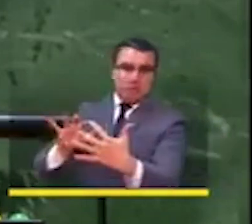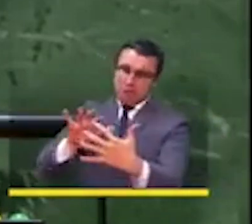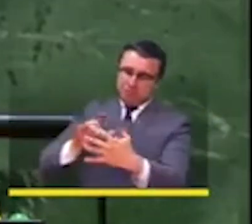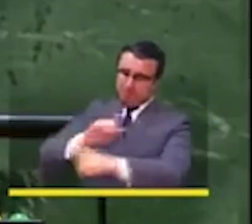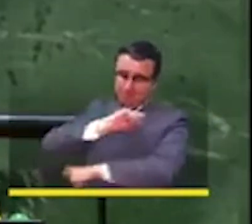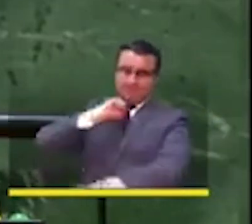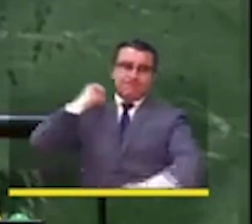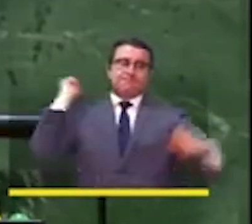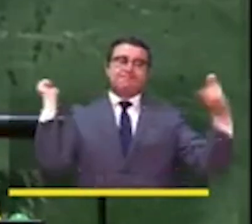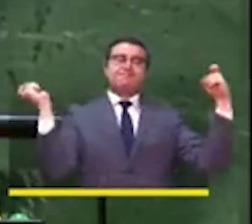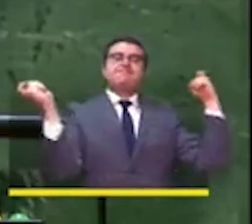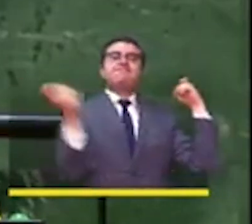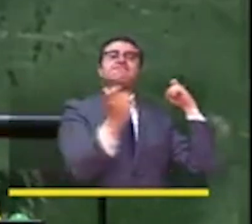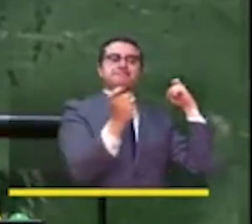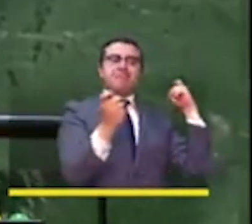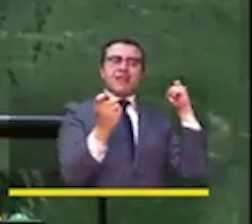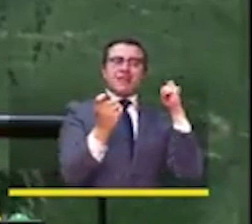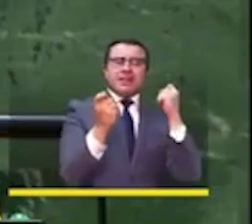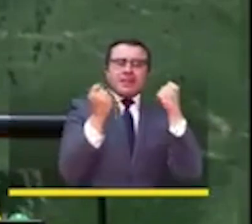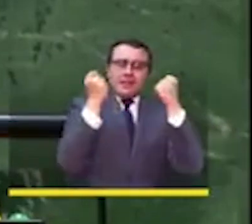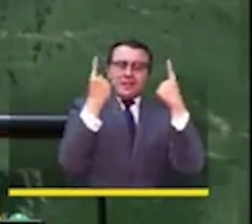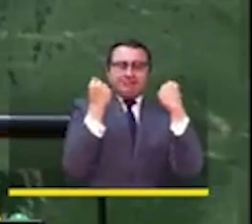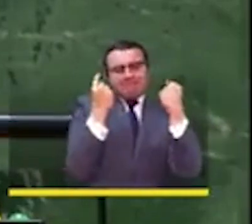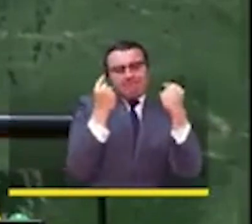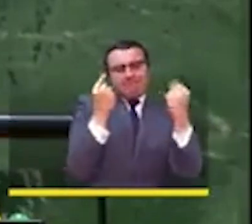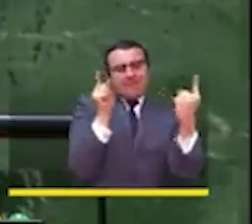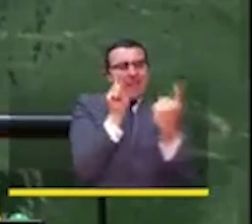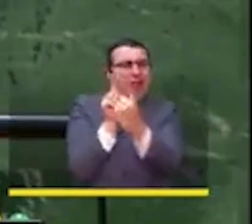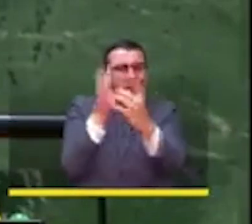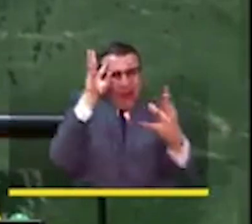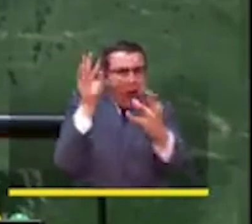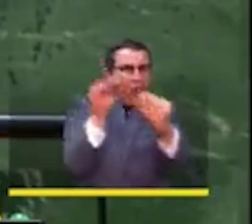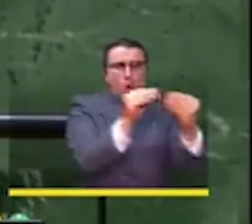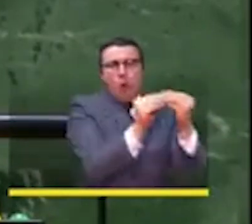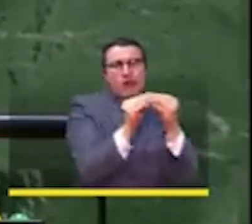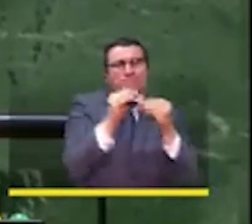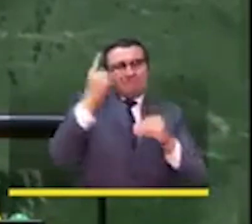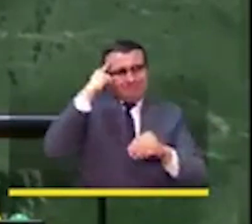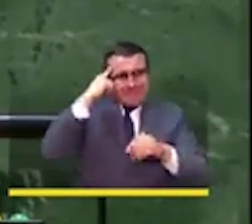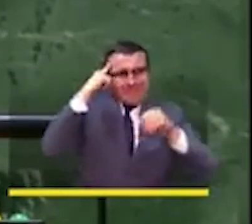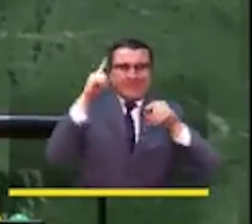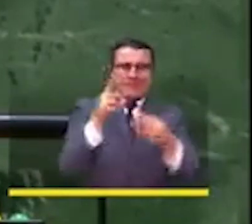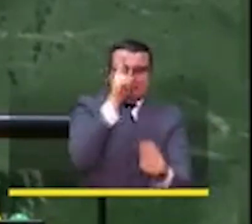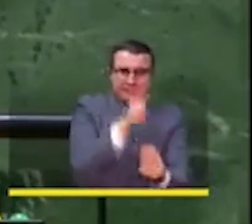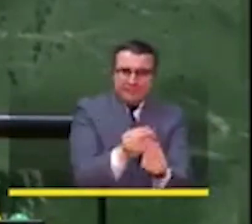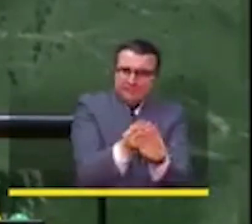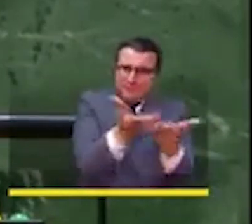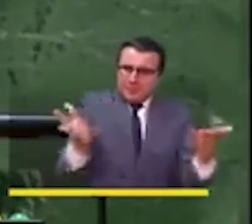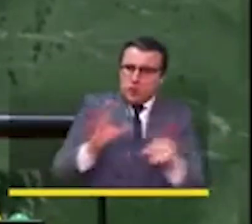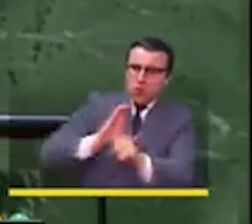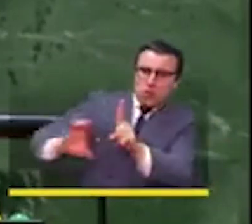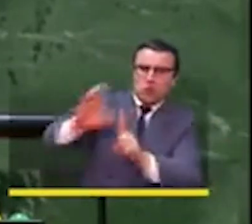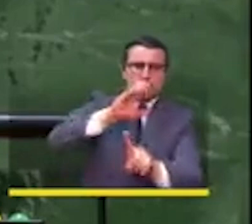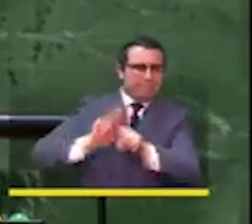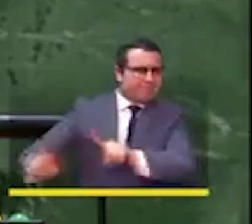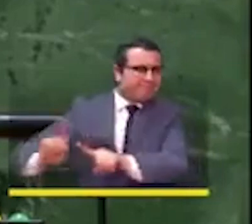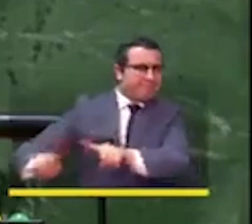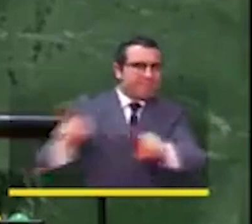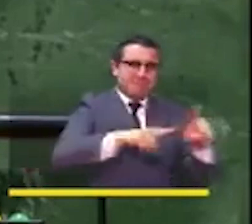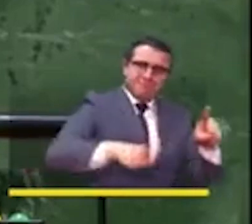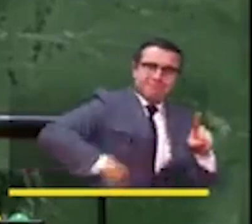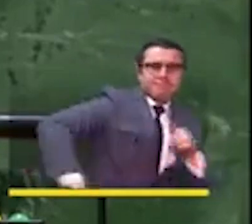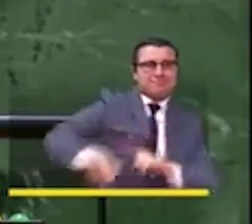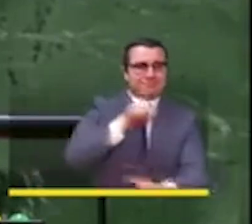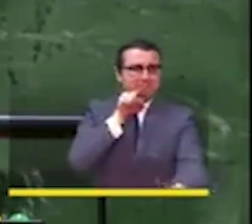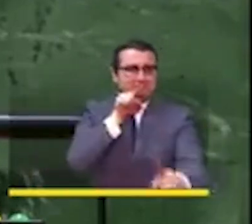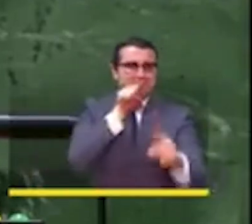logró, entendiéndose en su propia diversidad de las culturas, cumplir su misión,